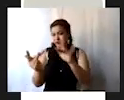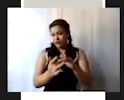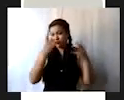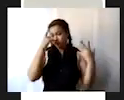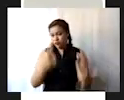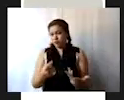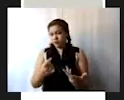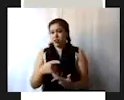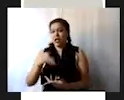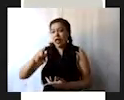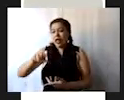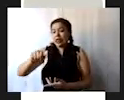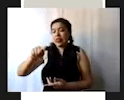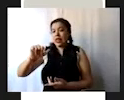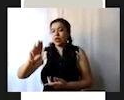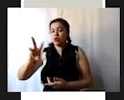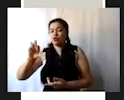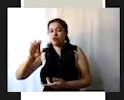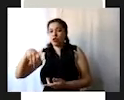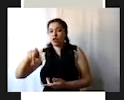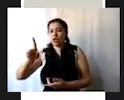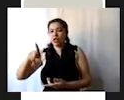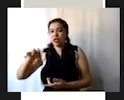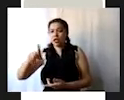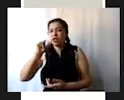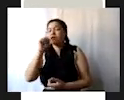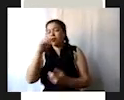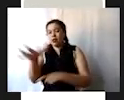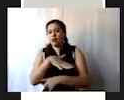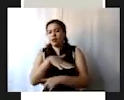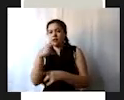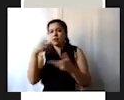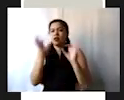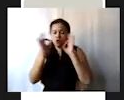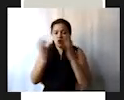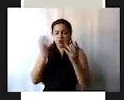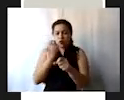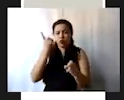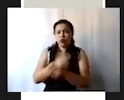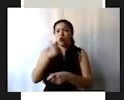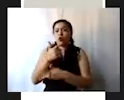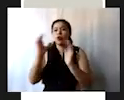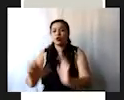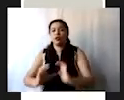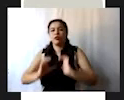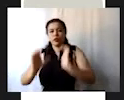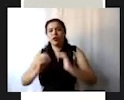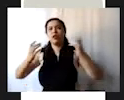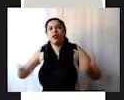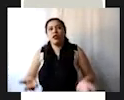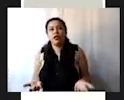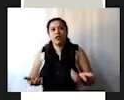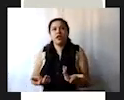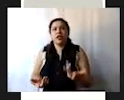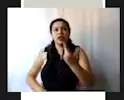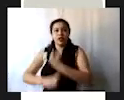networking, de alianzas, de gestar espacios, oportunidades de formación, de procuración de fondos, de incidencia